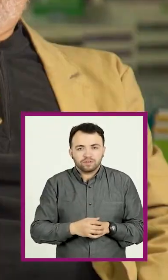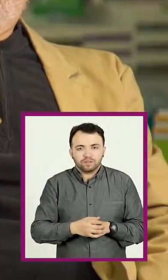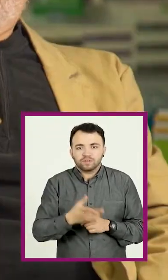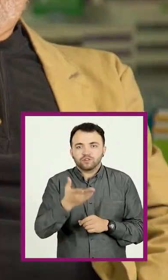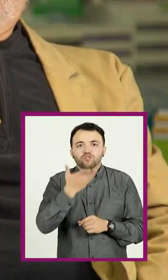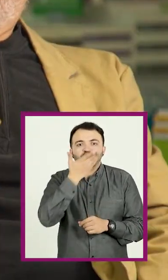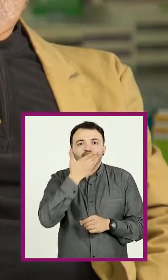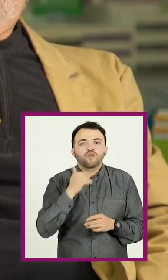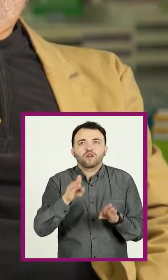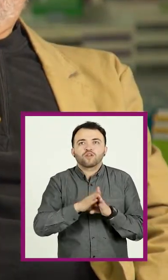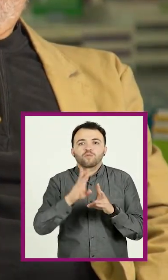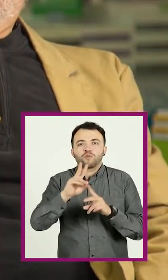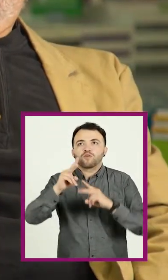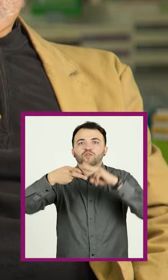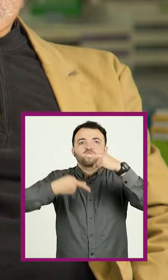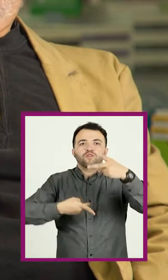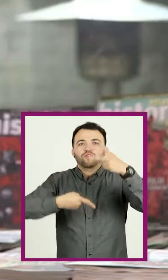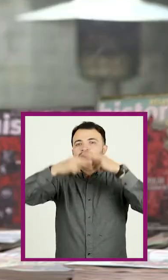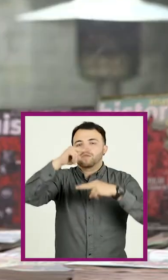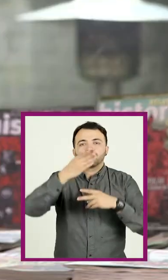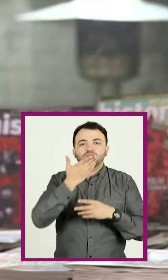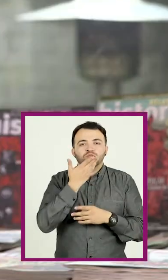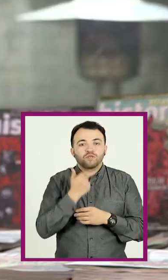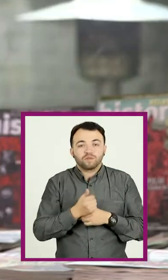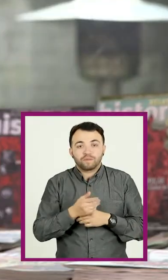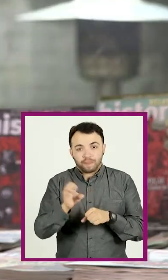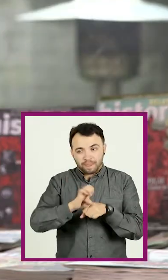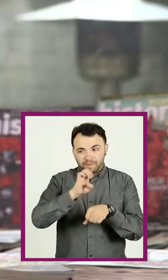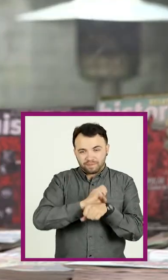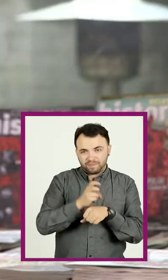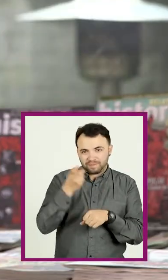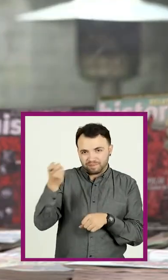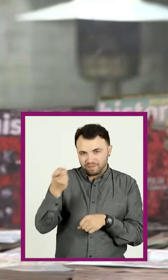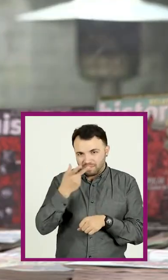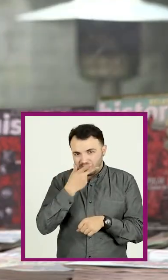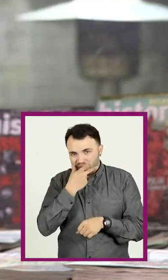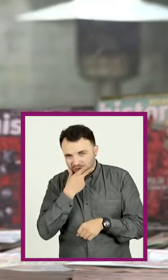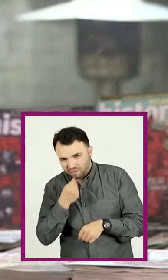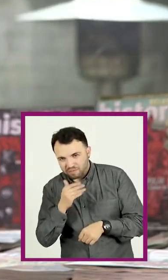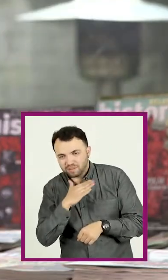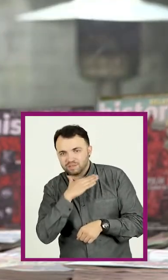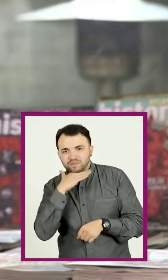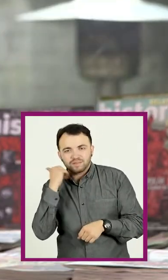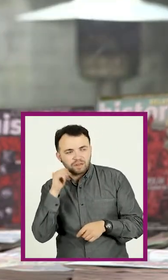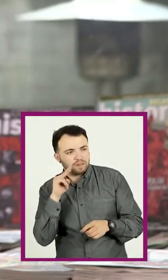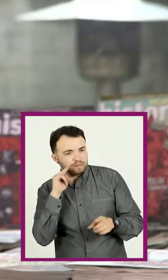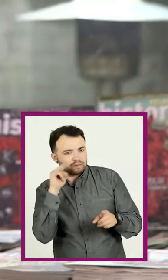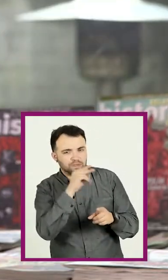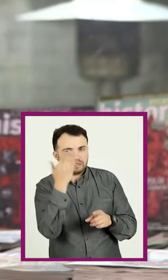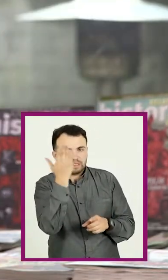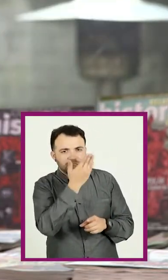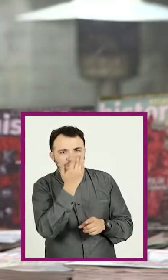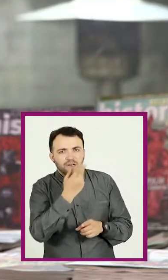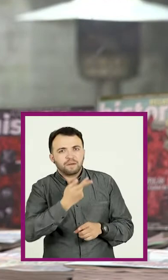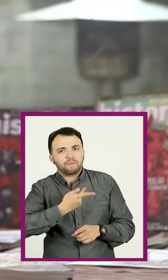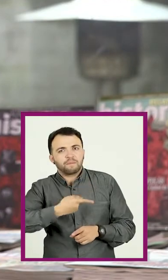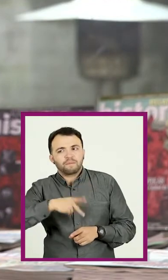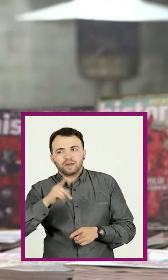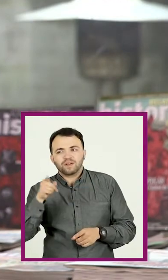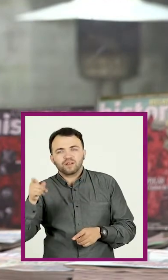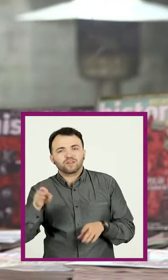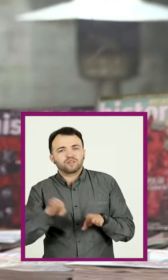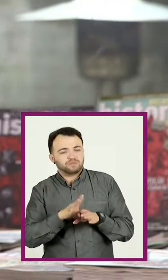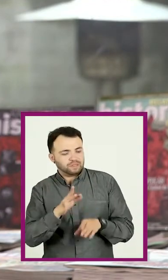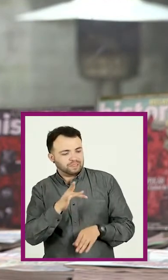este mundo y el otro mundo. Entonces, Nietzsche entra como en un estado, ve eso, pero lo que le sucede es una especie